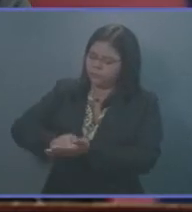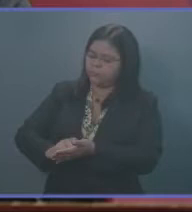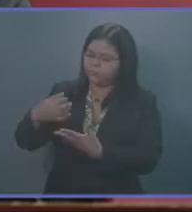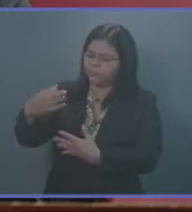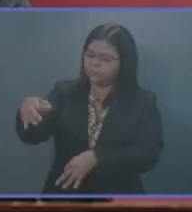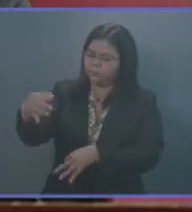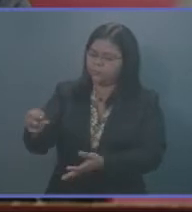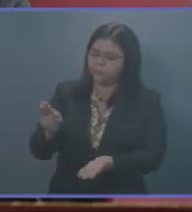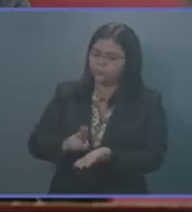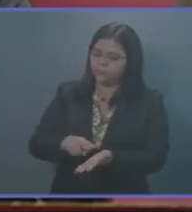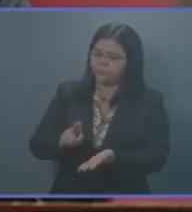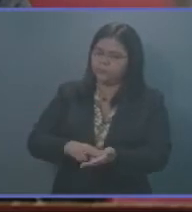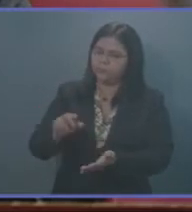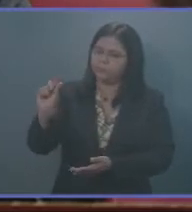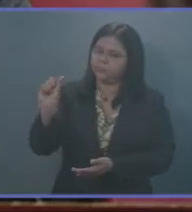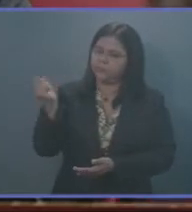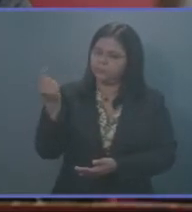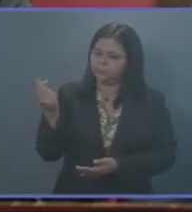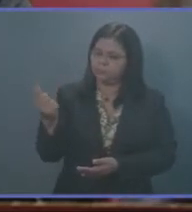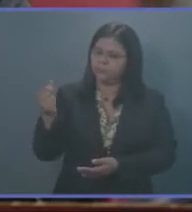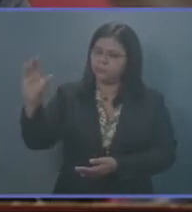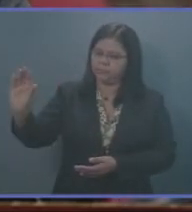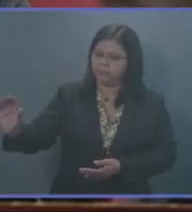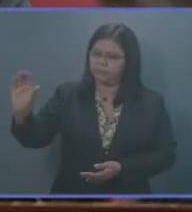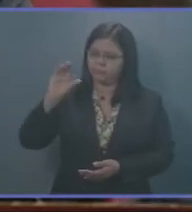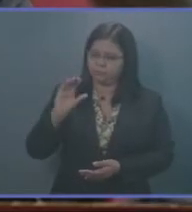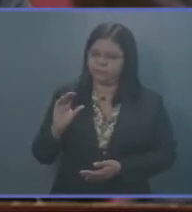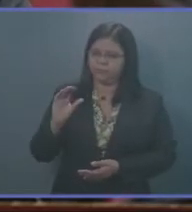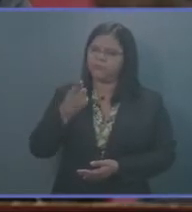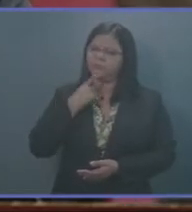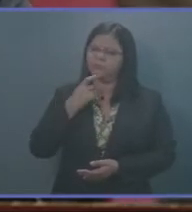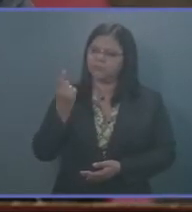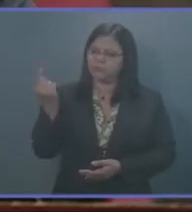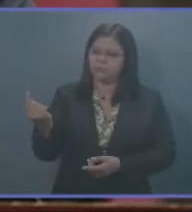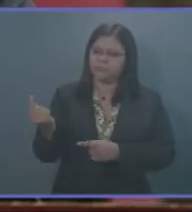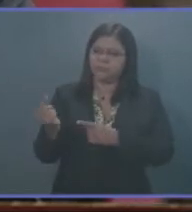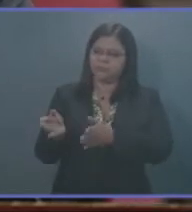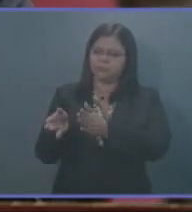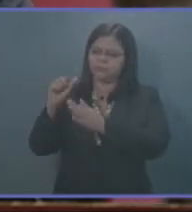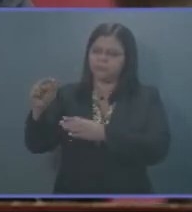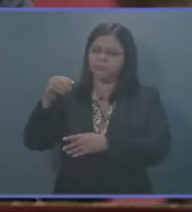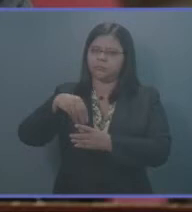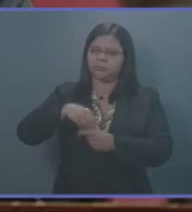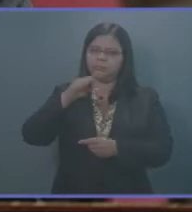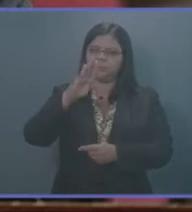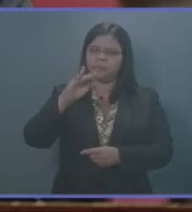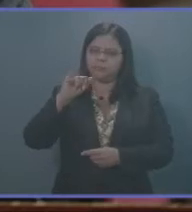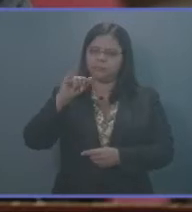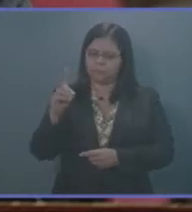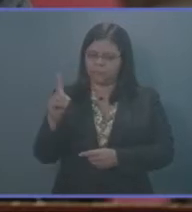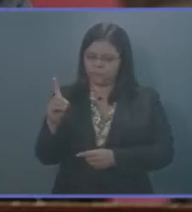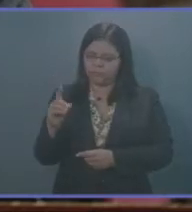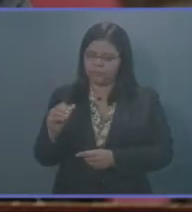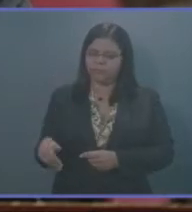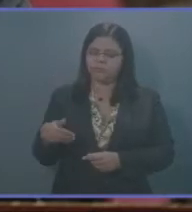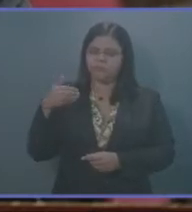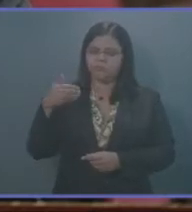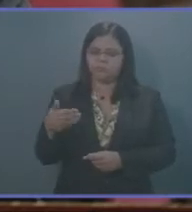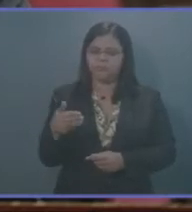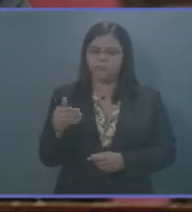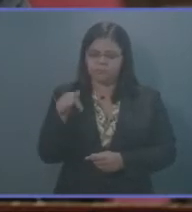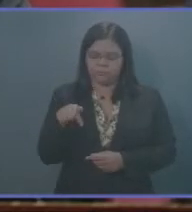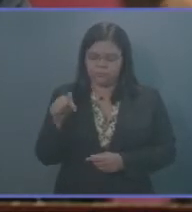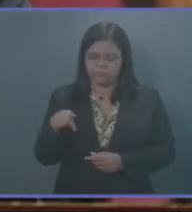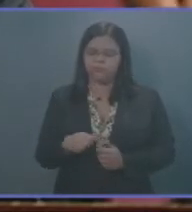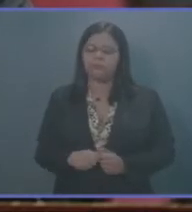de préstamo con el Banco Interamericano de Desarrollo, BID, denominado Programa de Fortalecimiento Fiscal para el Crecimiento